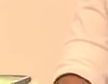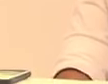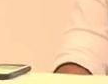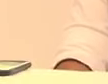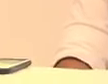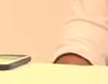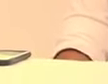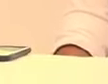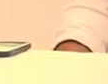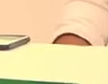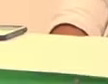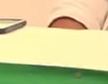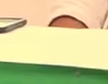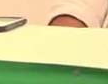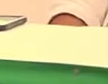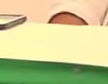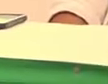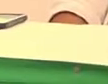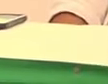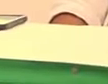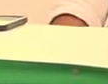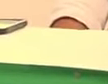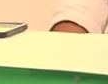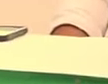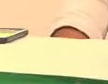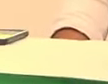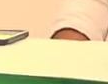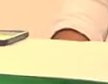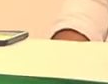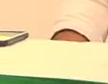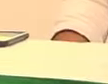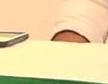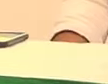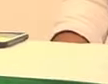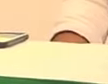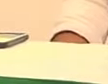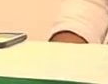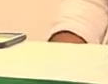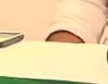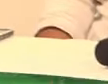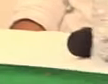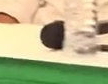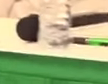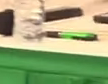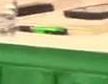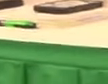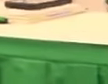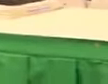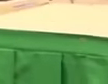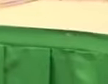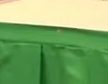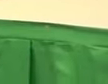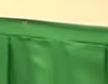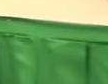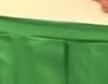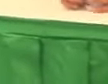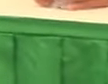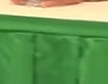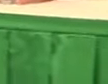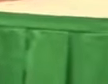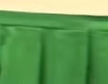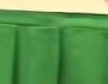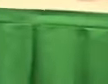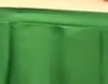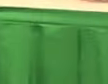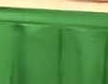salud del departamento, la doctora María Constanza Vega Orduz. Hola, doctora María Constanza, ¿qué tal? Buenos días. Muy buenos días,